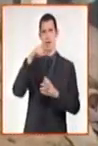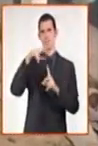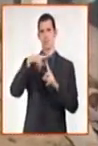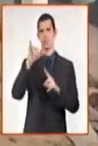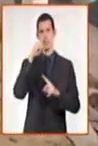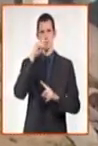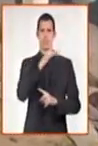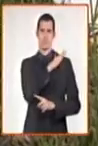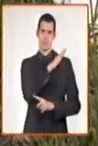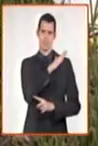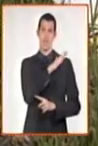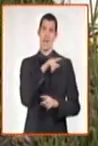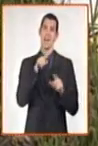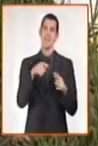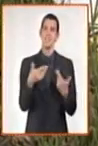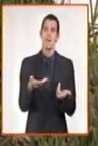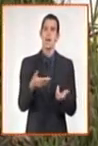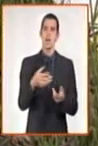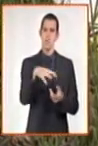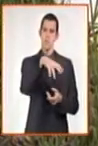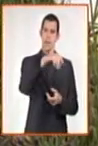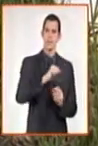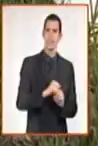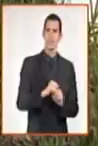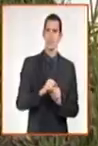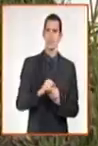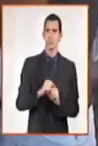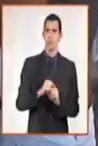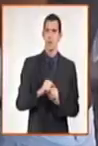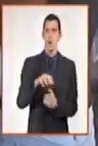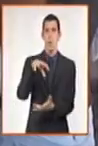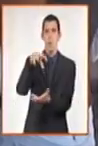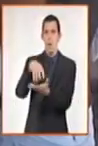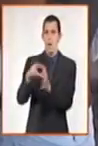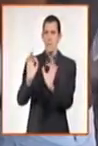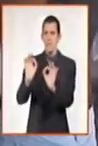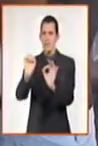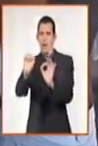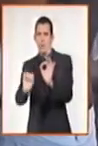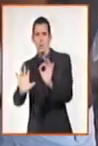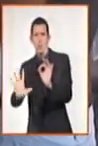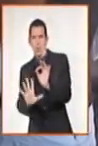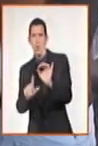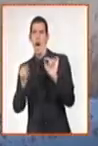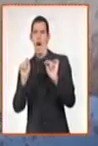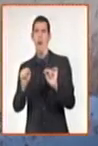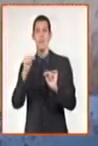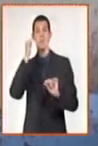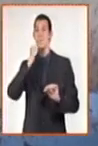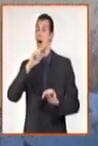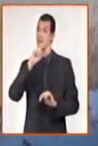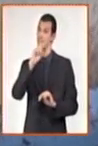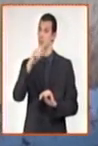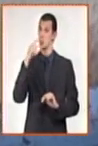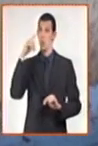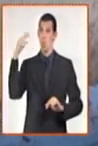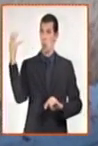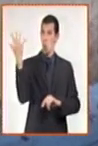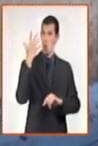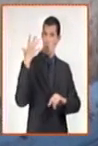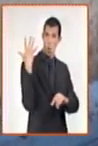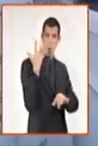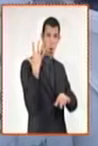bodega enclavada en esa localidad se hicieron menos intensos ante la voluntad de sus habitantes. En una de las viviendas, más de